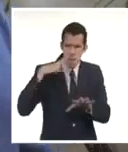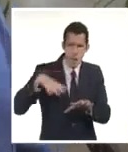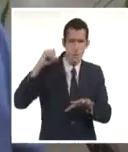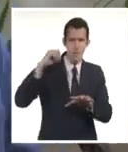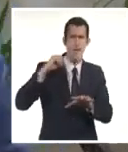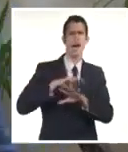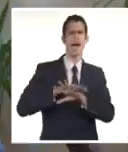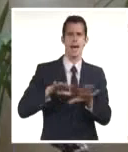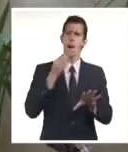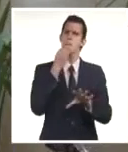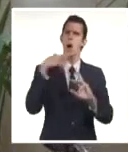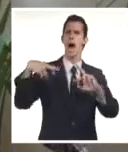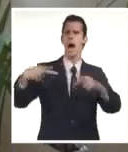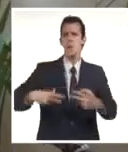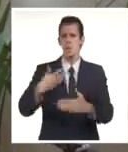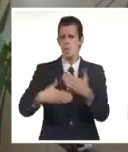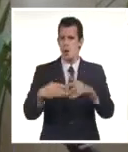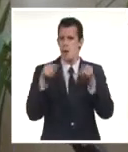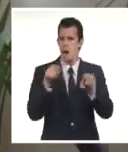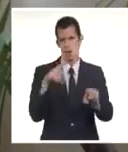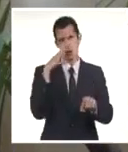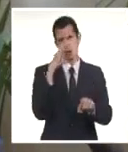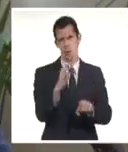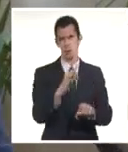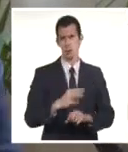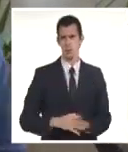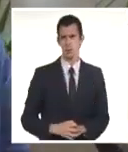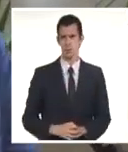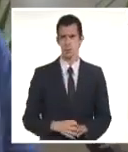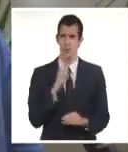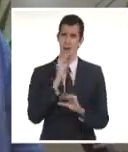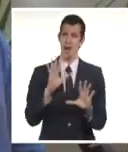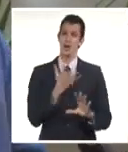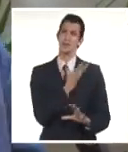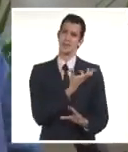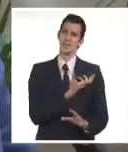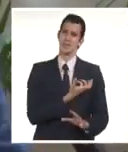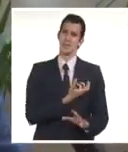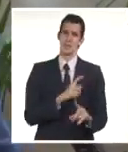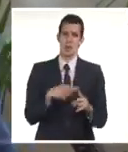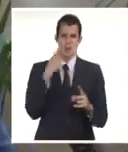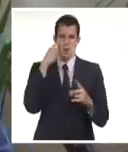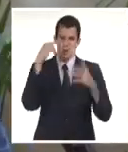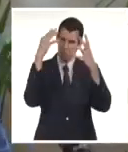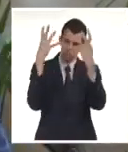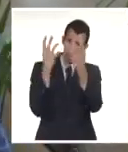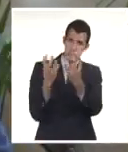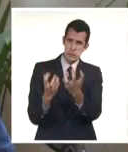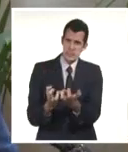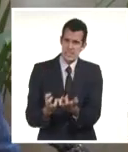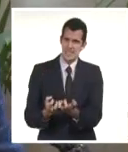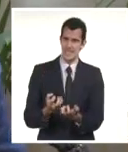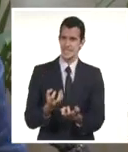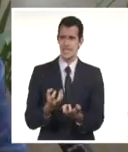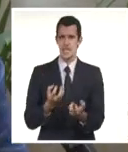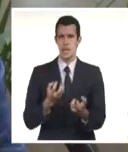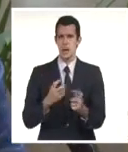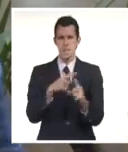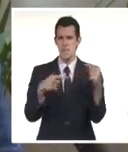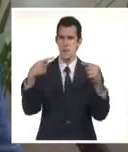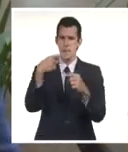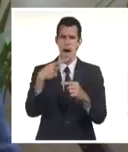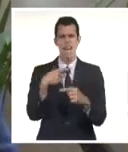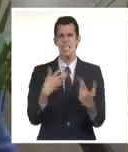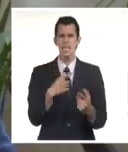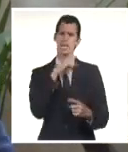pero bueno, es lamentable lo que ha ocurrido, el nivel de destrucción y sobre todo las pérdidas de vidas humanas y también de